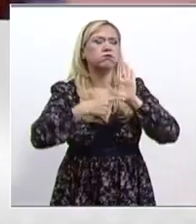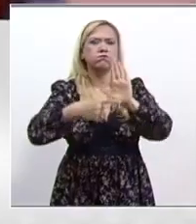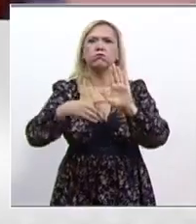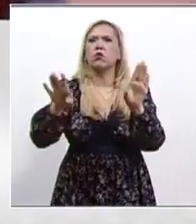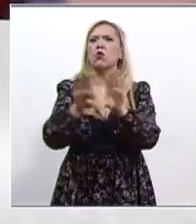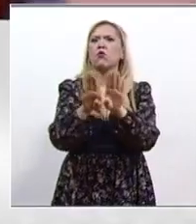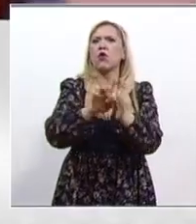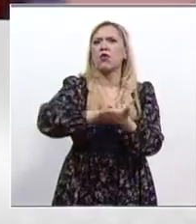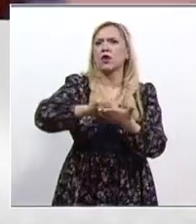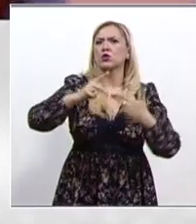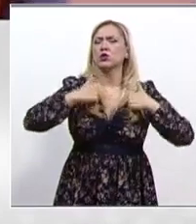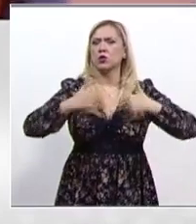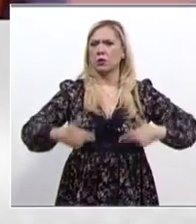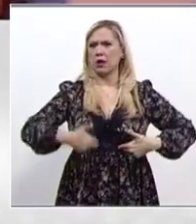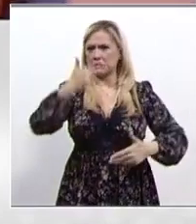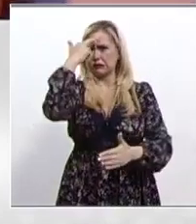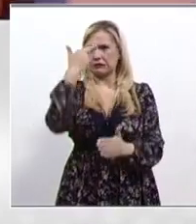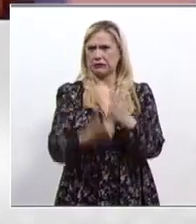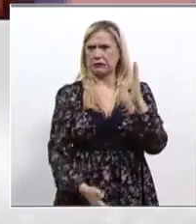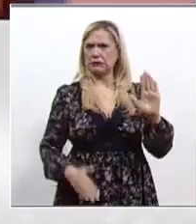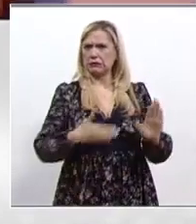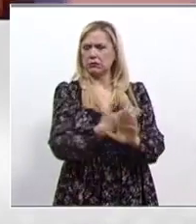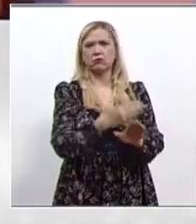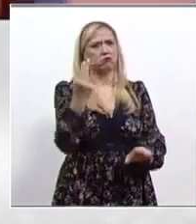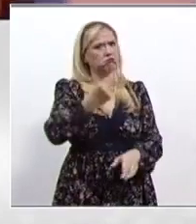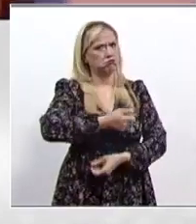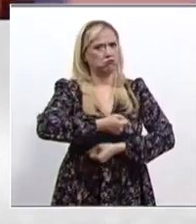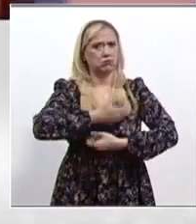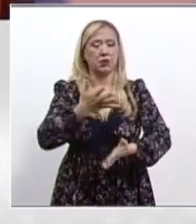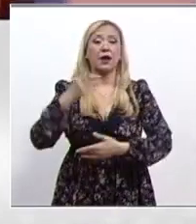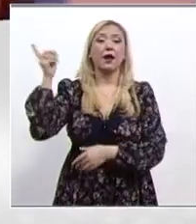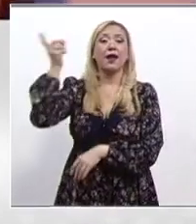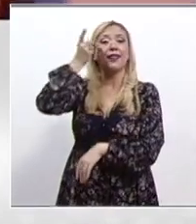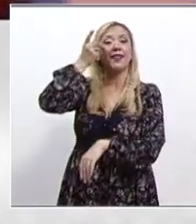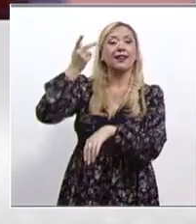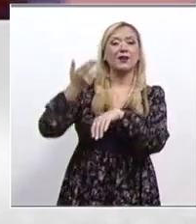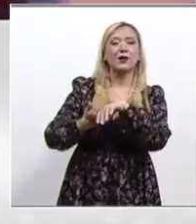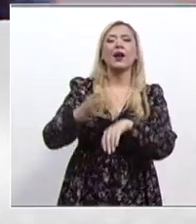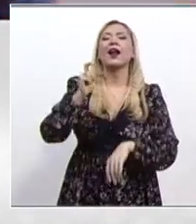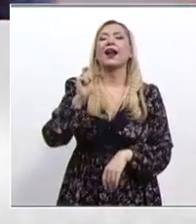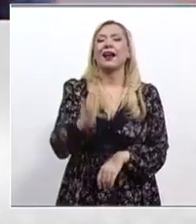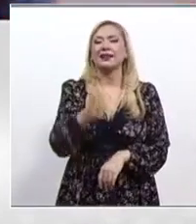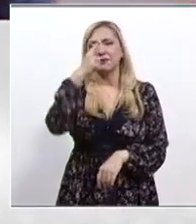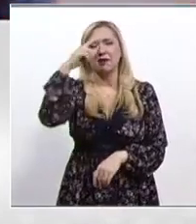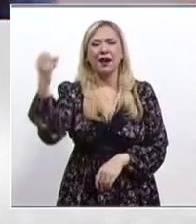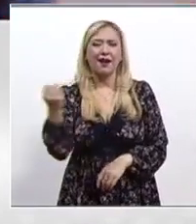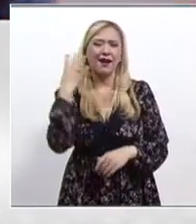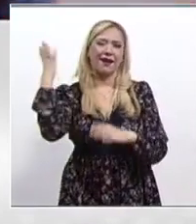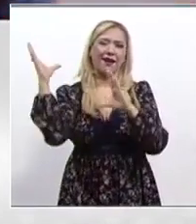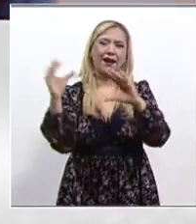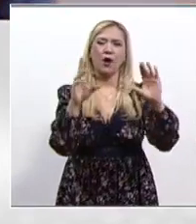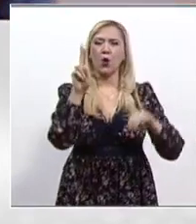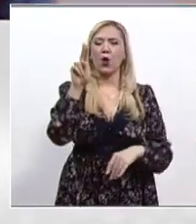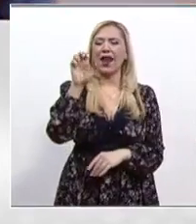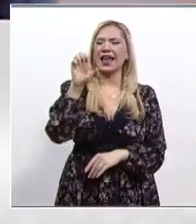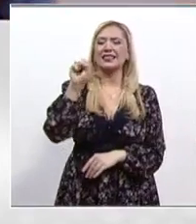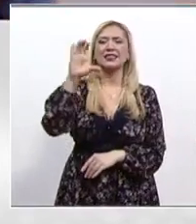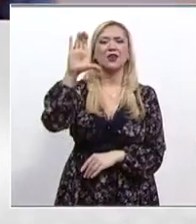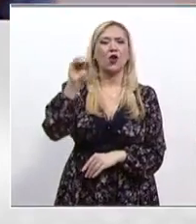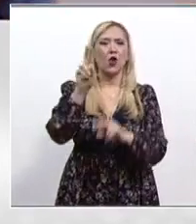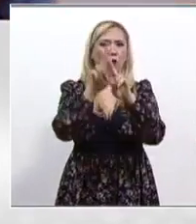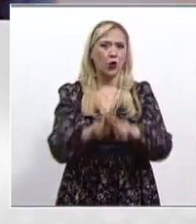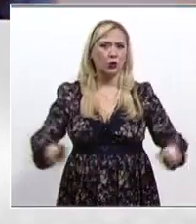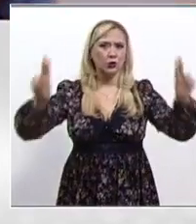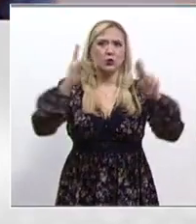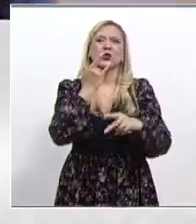humanos, aseguró Catalina Botero, directora de la Cátedra UNESCO de Libertad de Expresión, al participar en el seminario sobre Estado Democrático